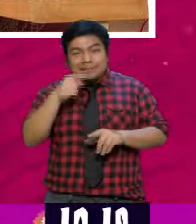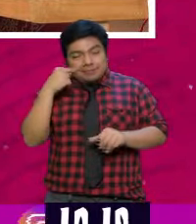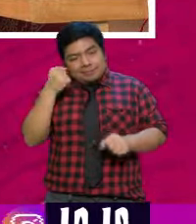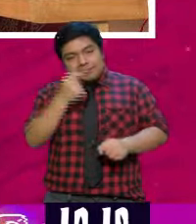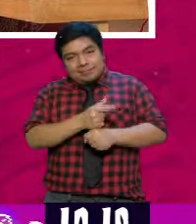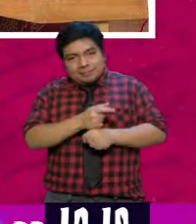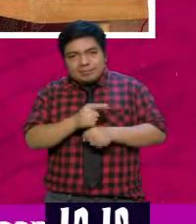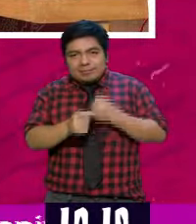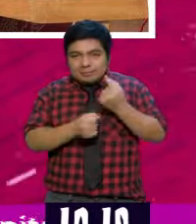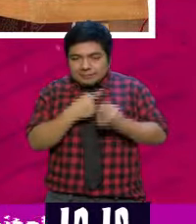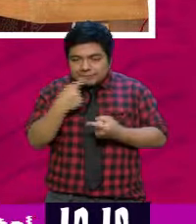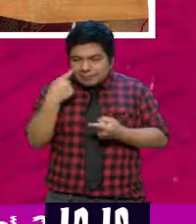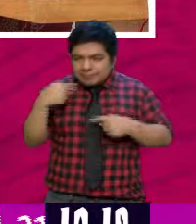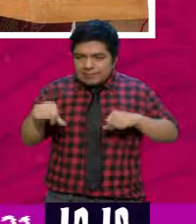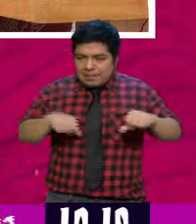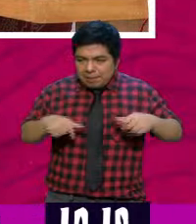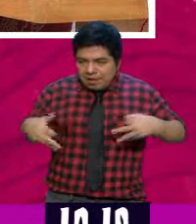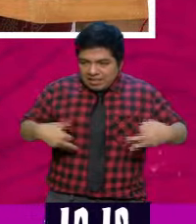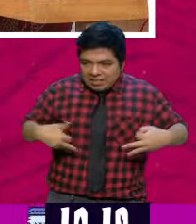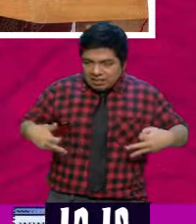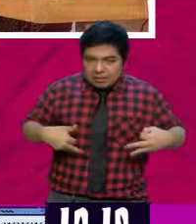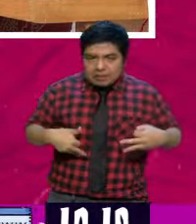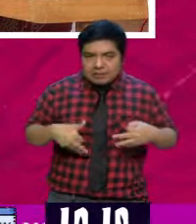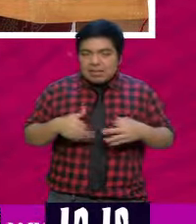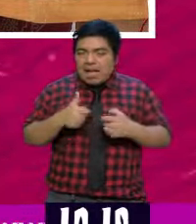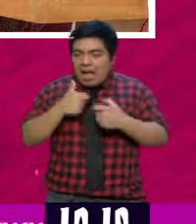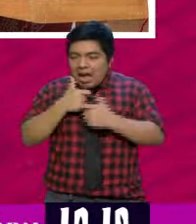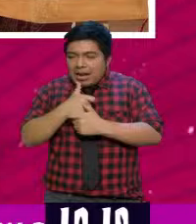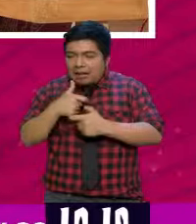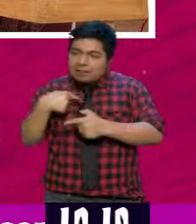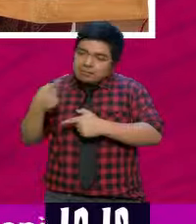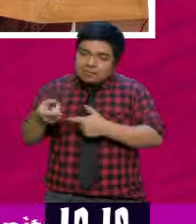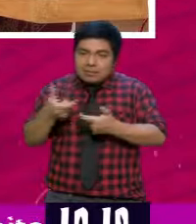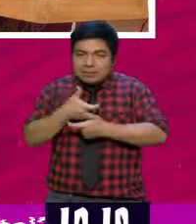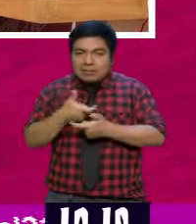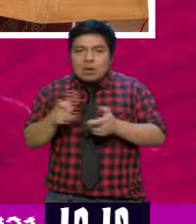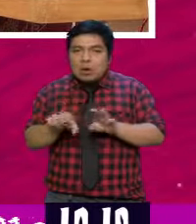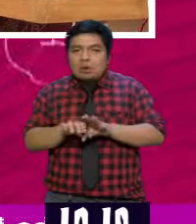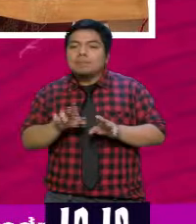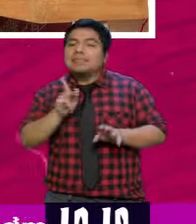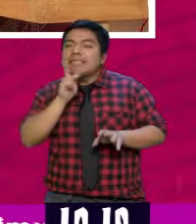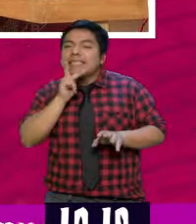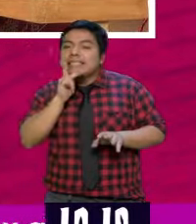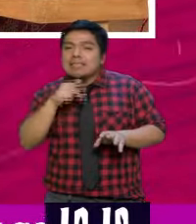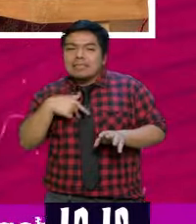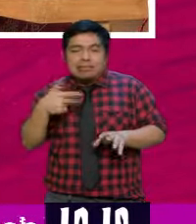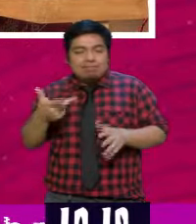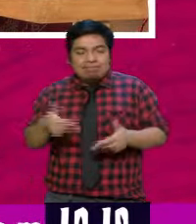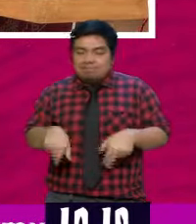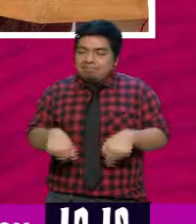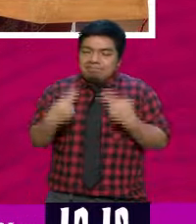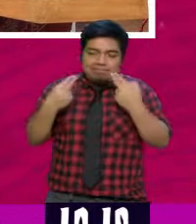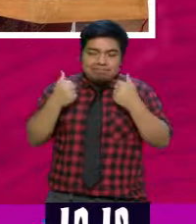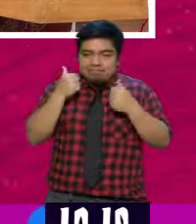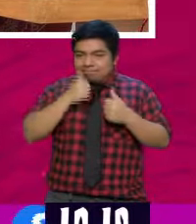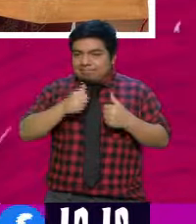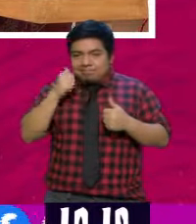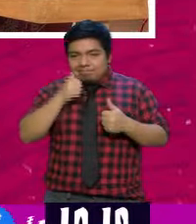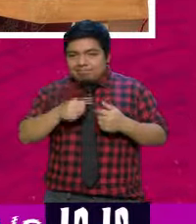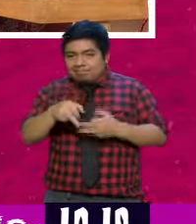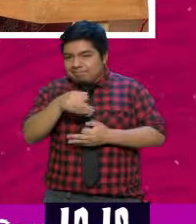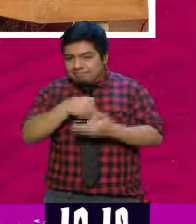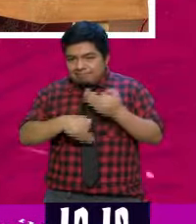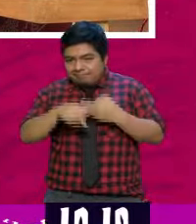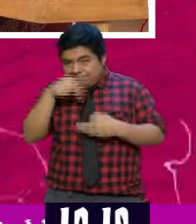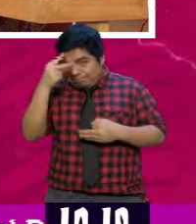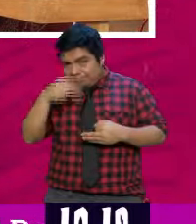que servía para reírse y para hacer reír mi sí, Conchín. Mi papá tenía un sentido del humor extraordinario y como bien dice, los mexicanos,